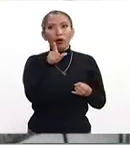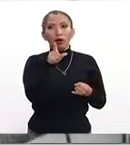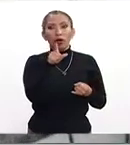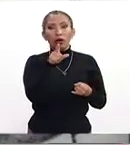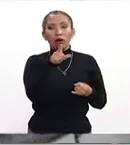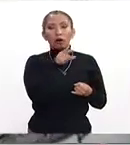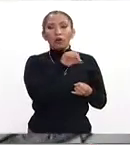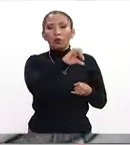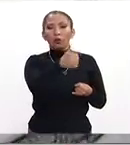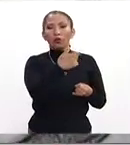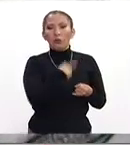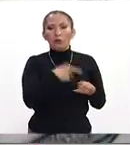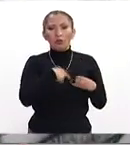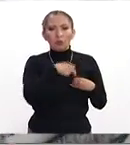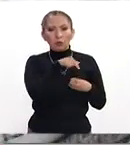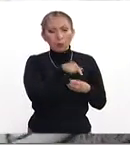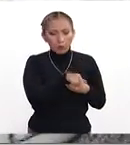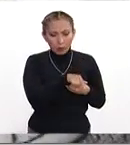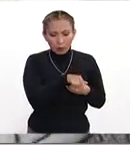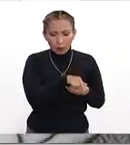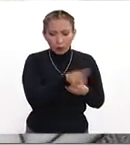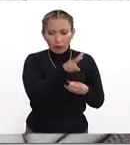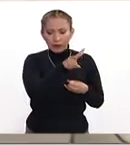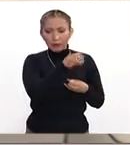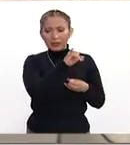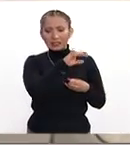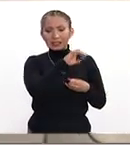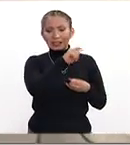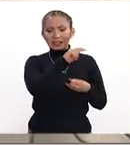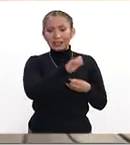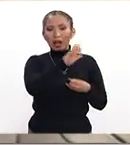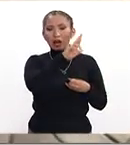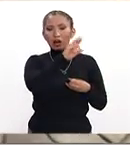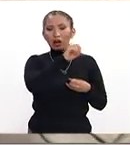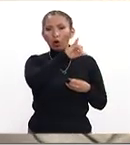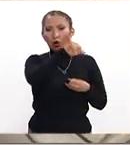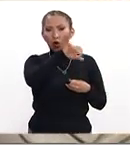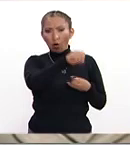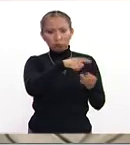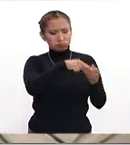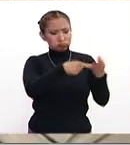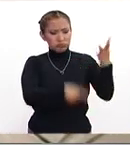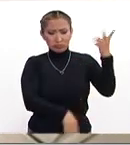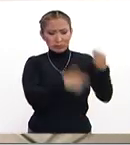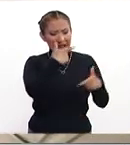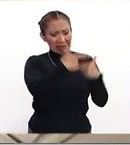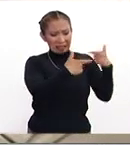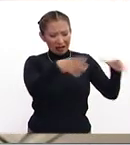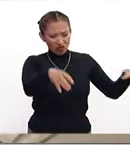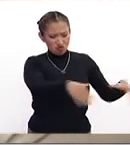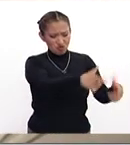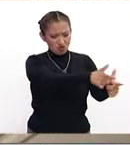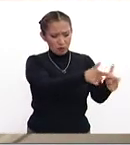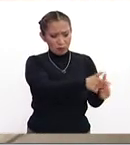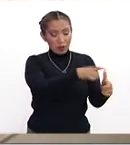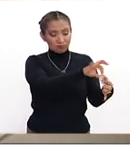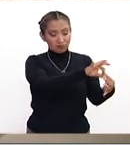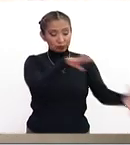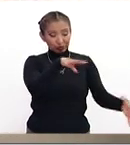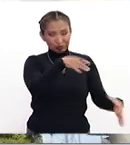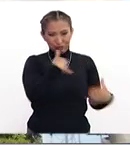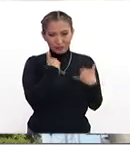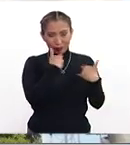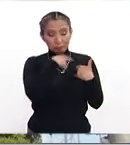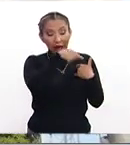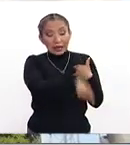Nissen, está Vicente Rojo, Kazuya Sakai, o sea, toda la generación de la ruptura, yo creo